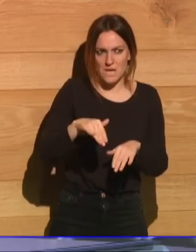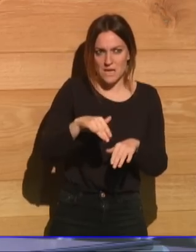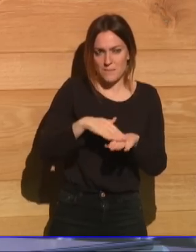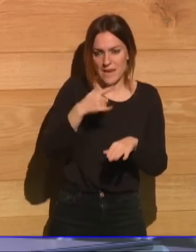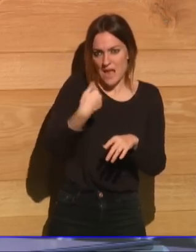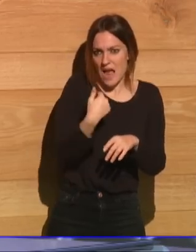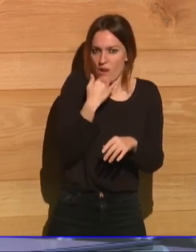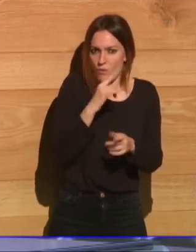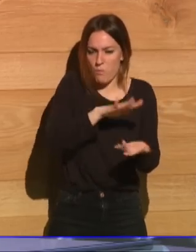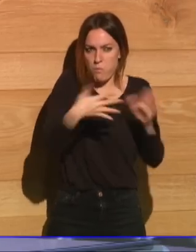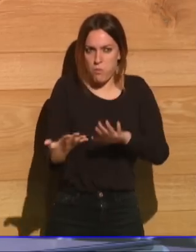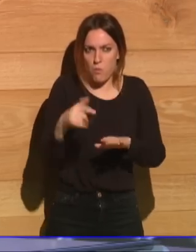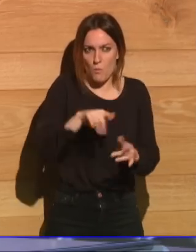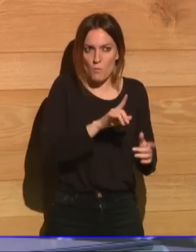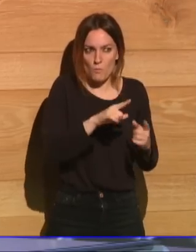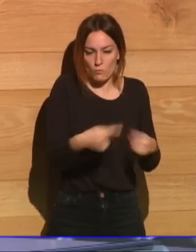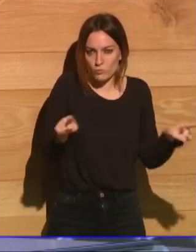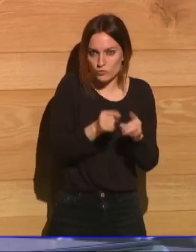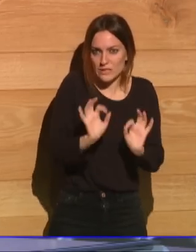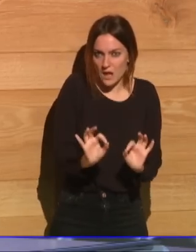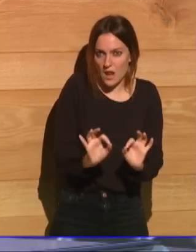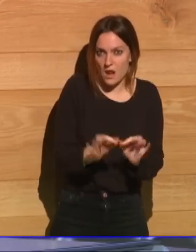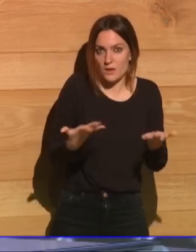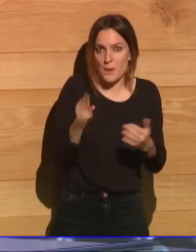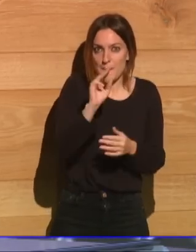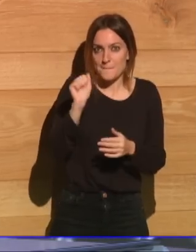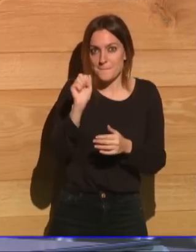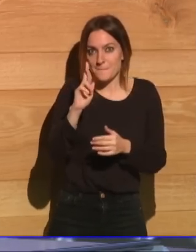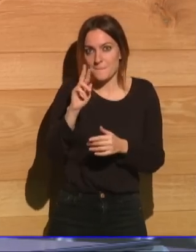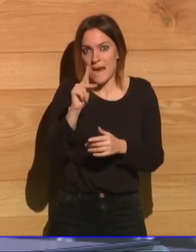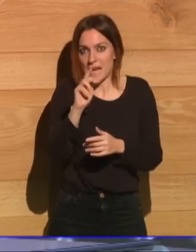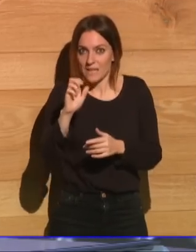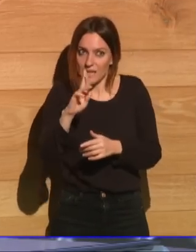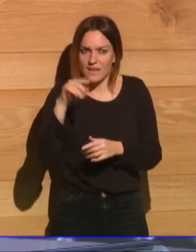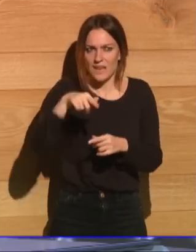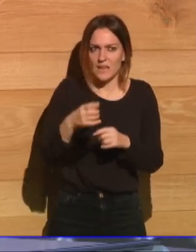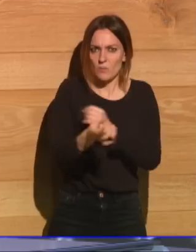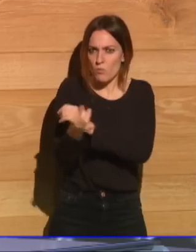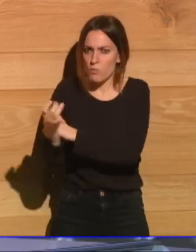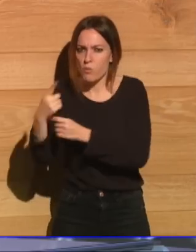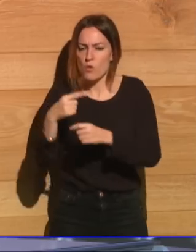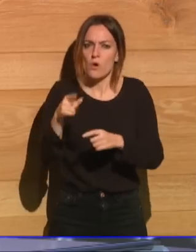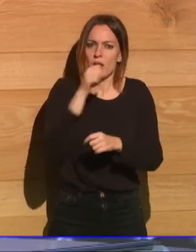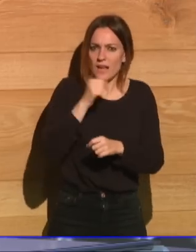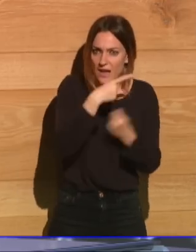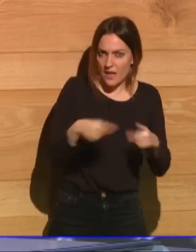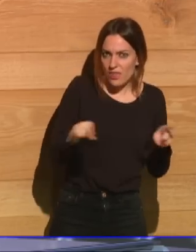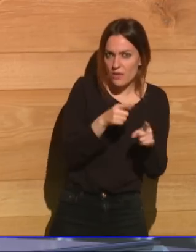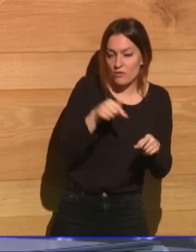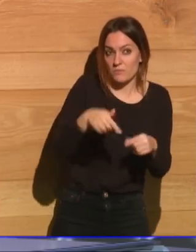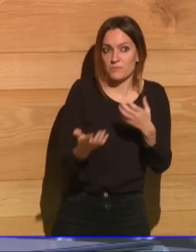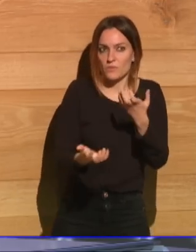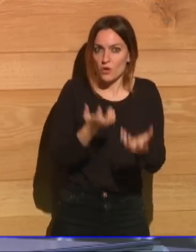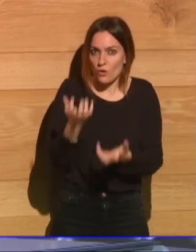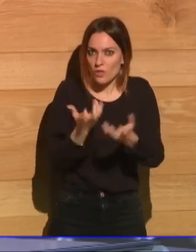ser un musical. Claro. Y el propio Parker compone unas cancioncitas y se las canta en la cocina, supongo,